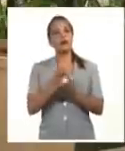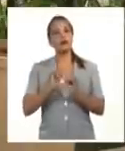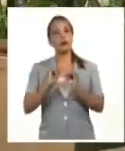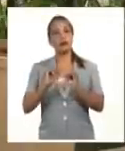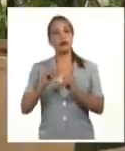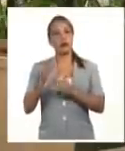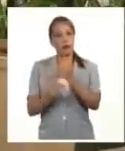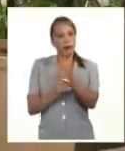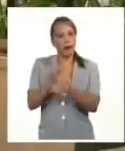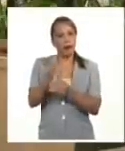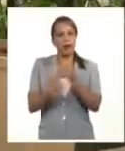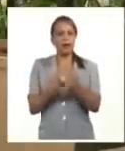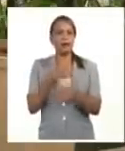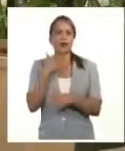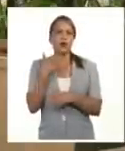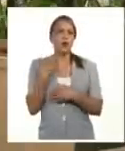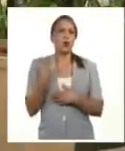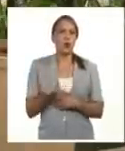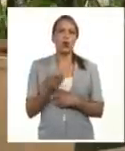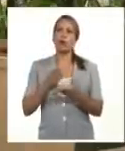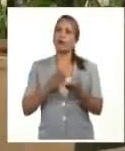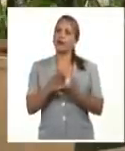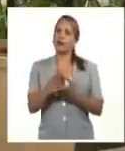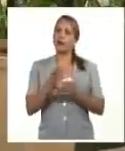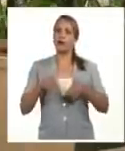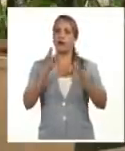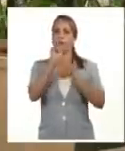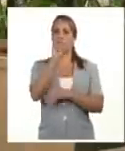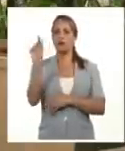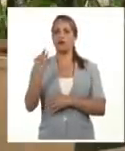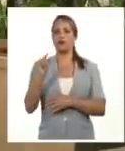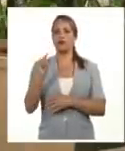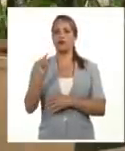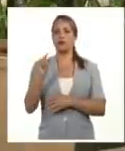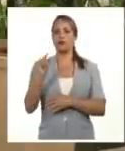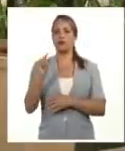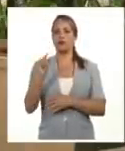emisiones sobre todos estos sucesos relacionados con el Hotel Saratoga. Muy buenas tardes.